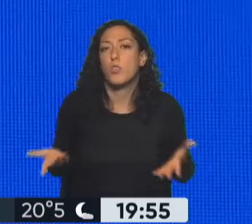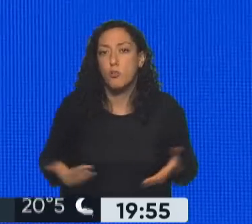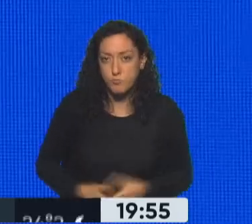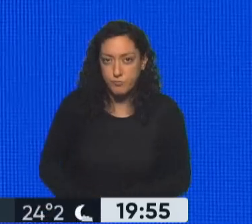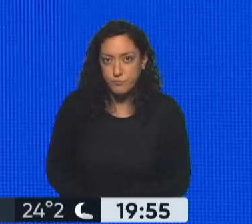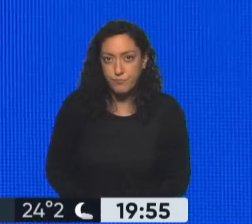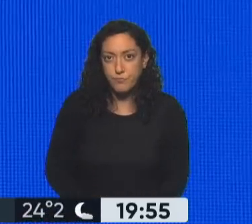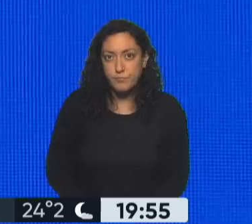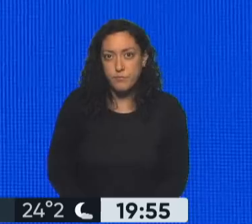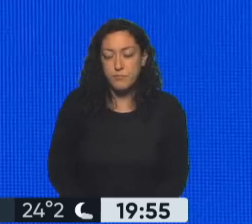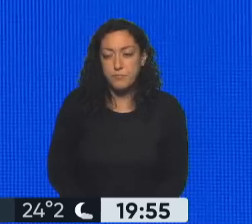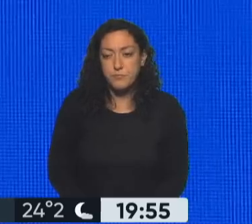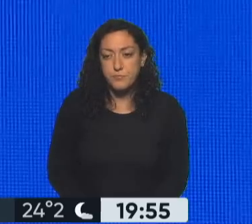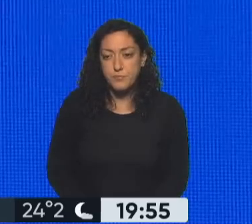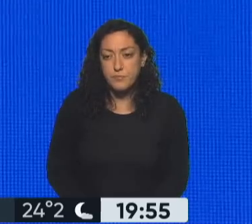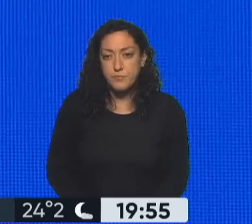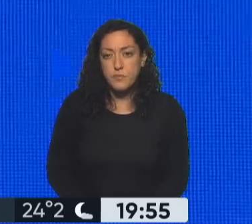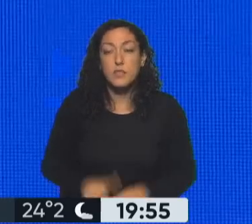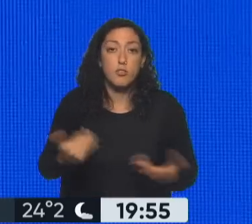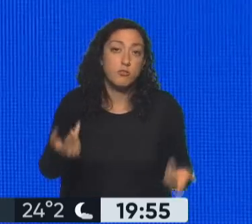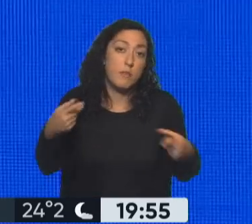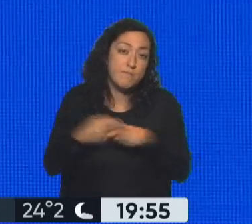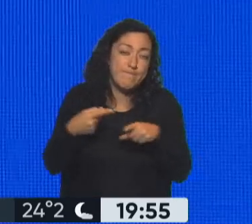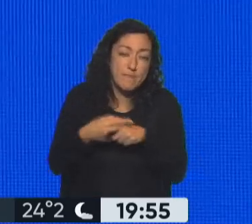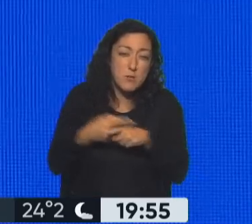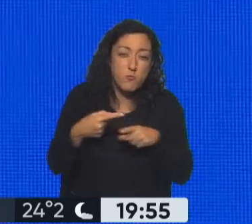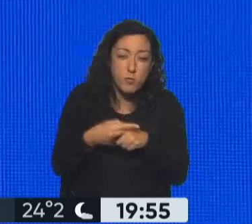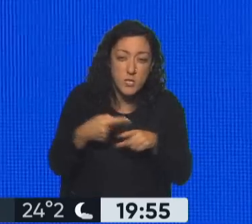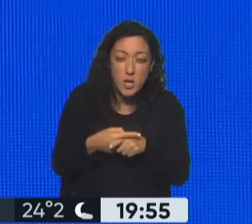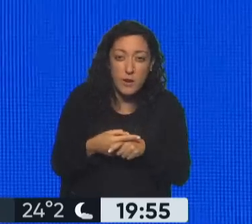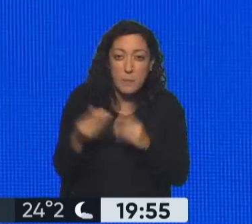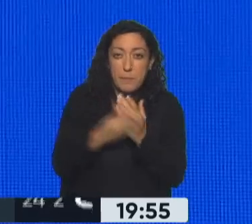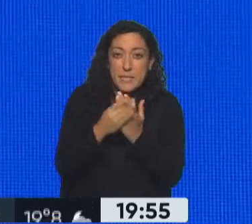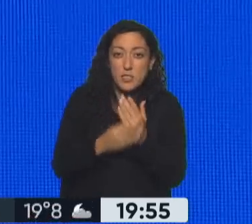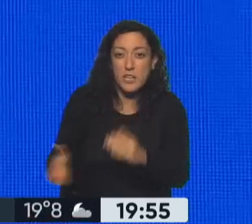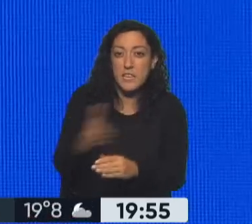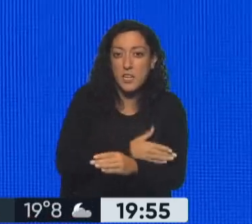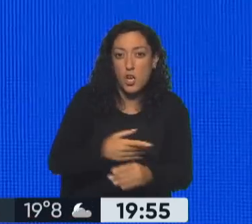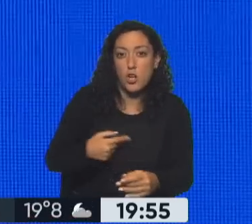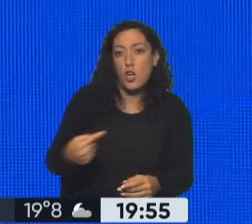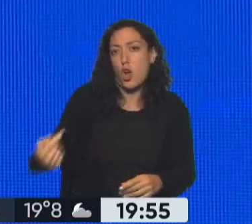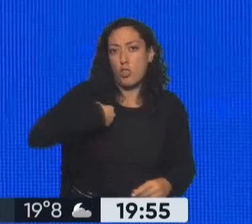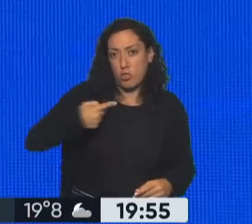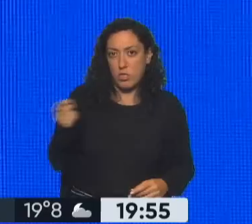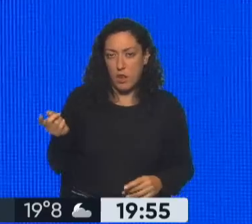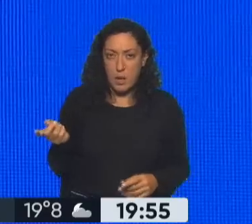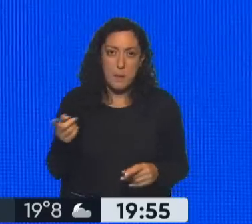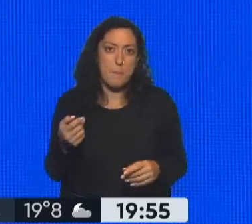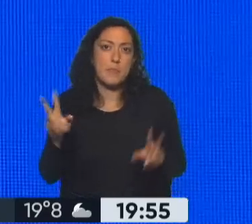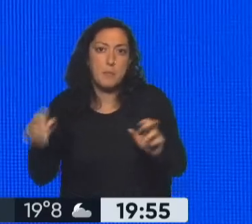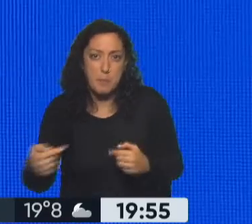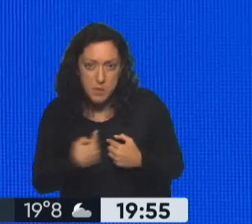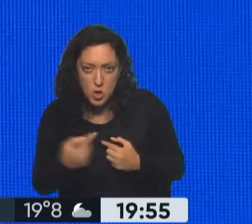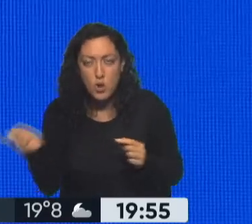Parte de las discusiones que tuvo el anterior ministro no fueron conmigo, ni por mí,